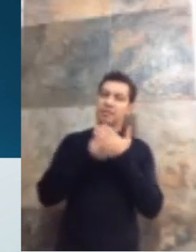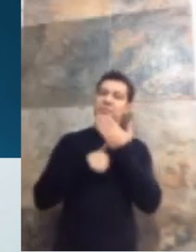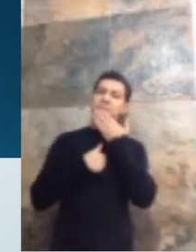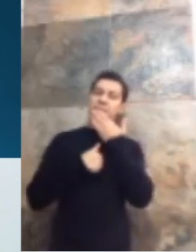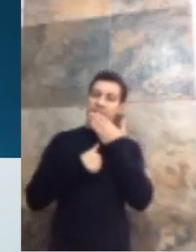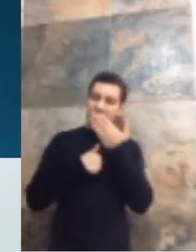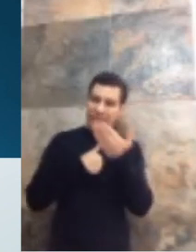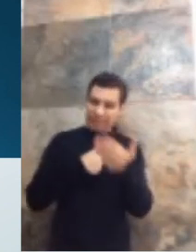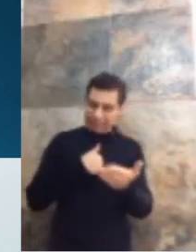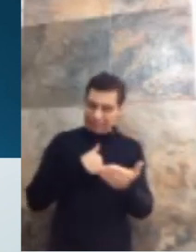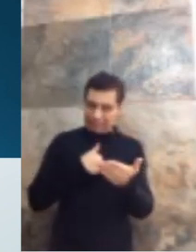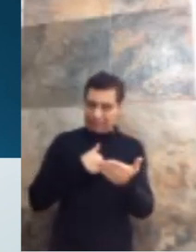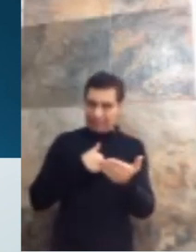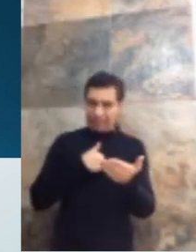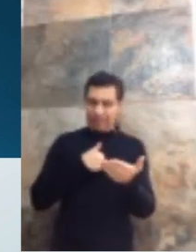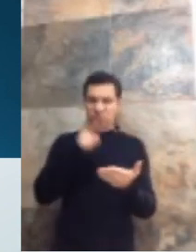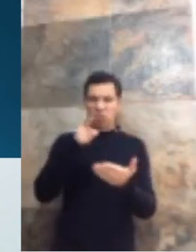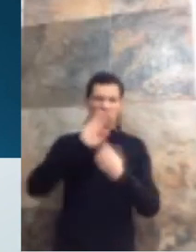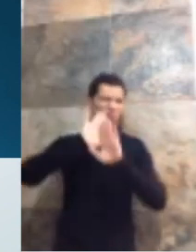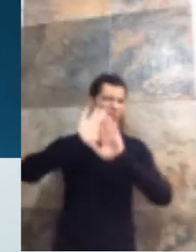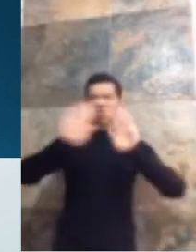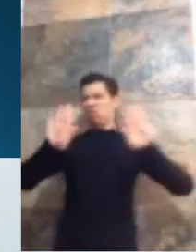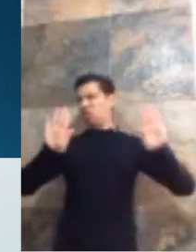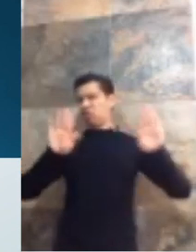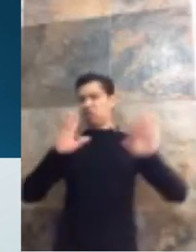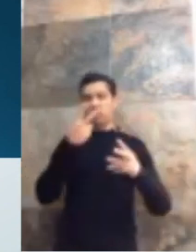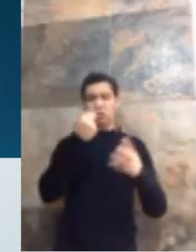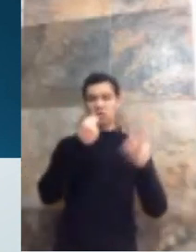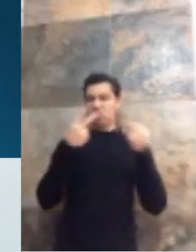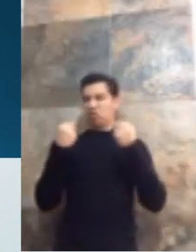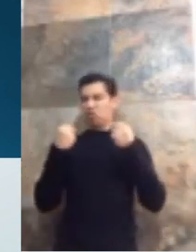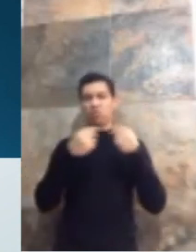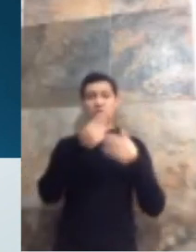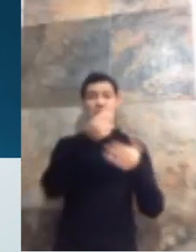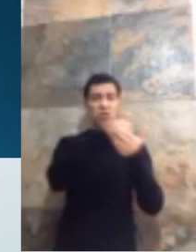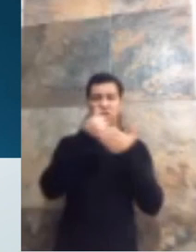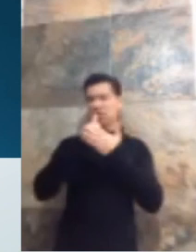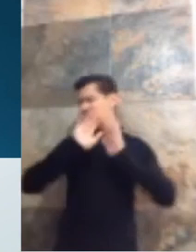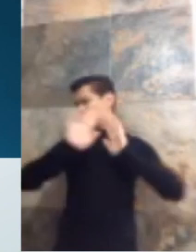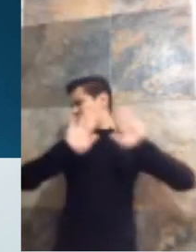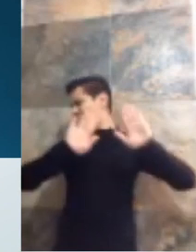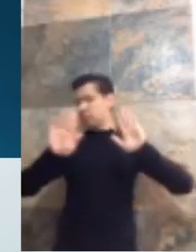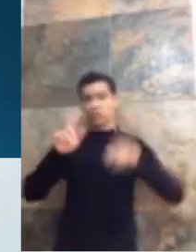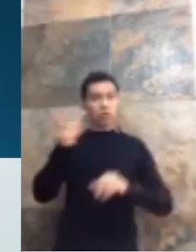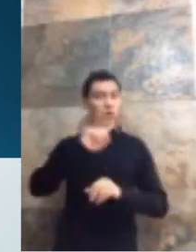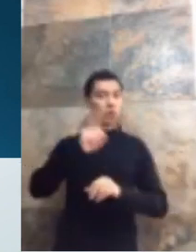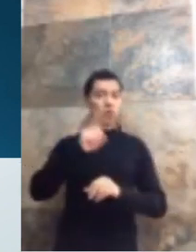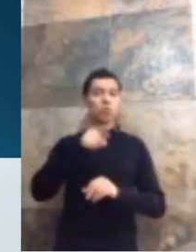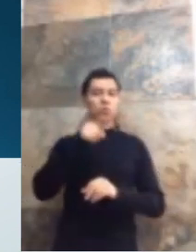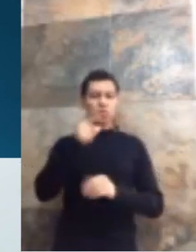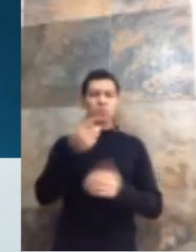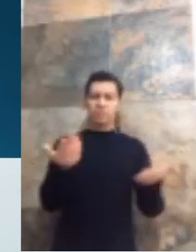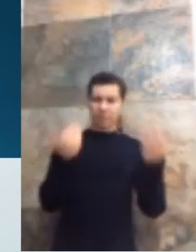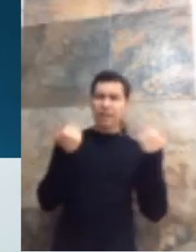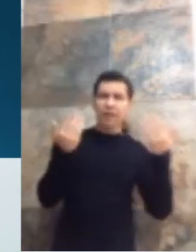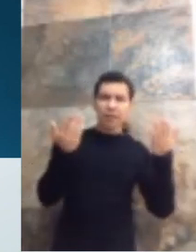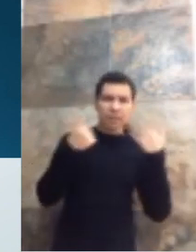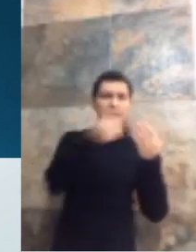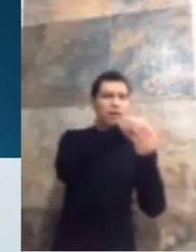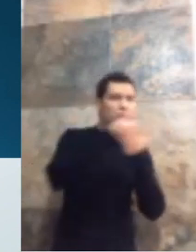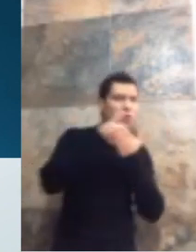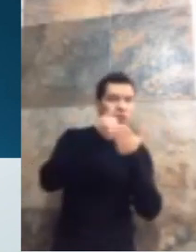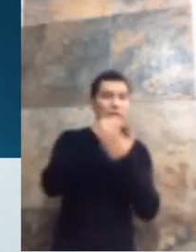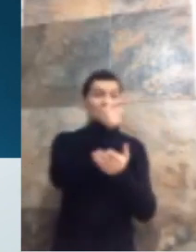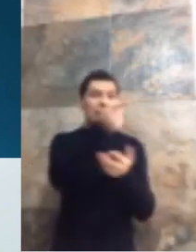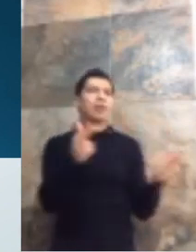está receptiva a una ayuda que puede venir desde afuera y que en este caso puede estar dando una persona